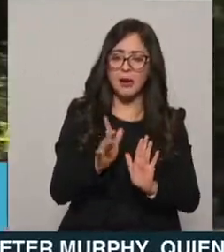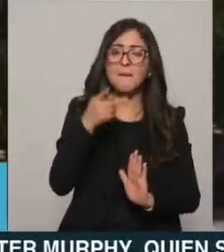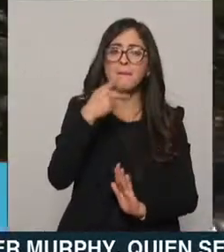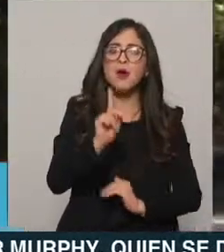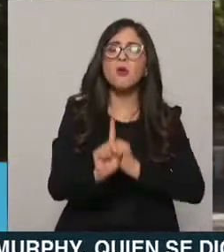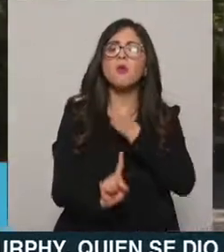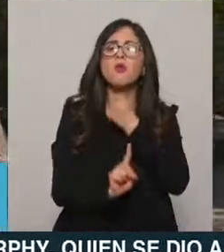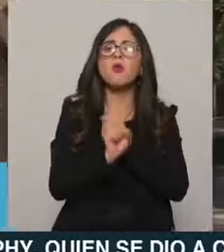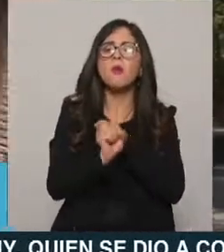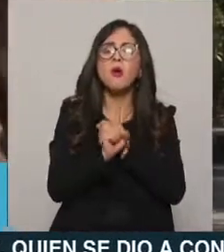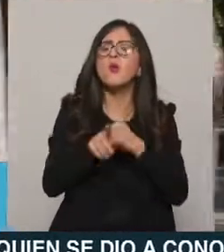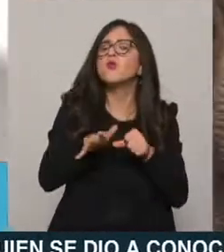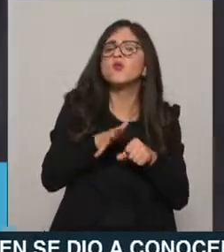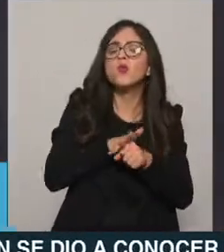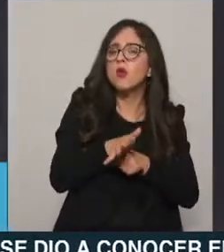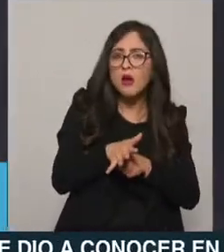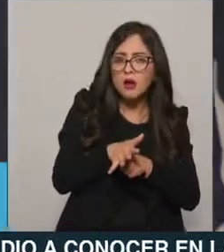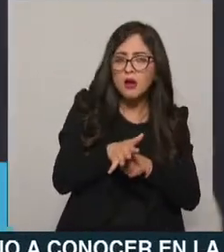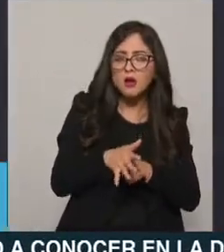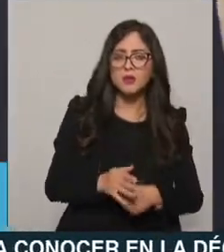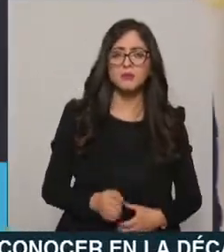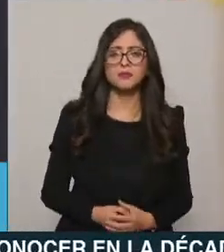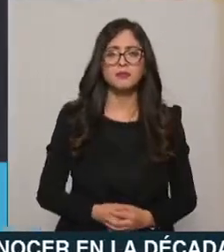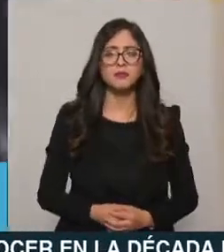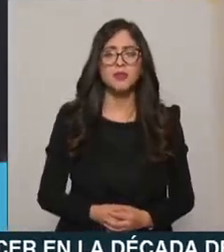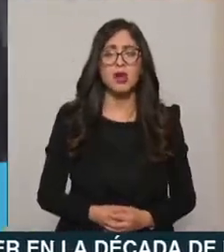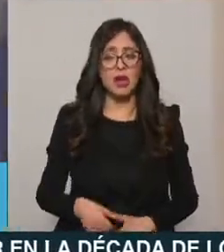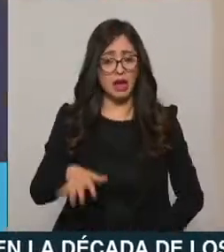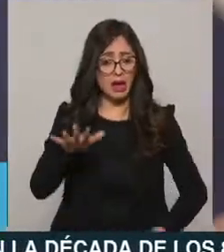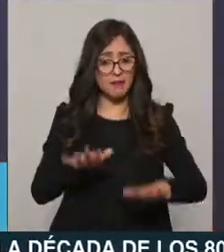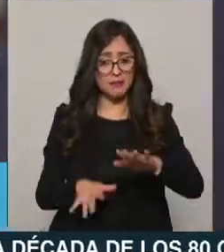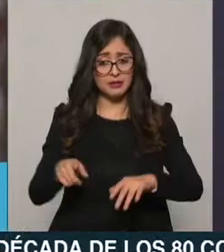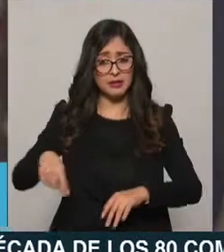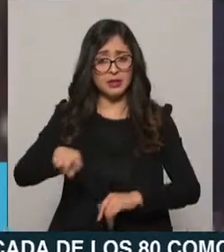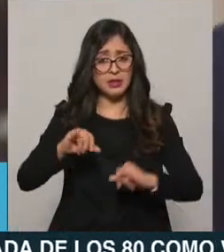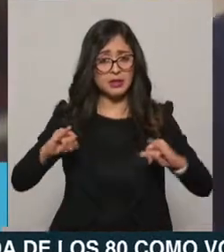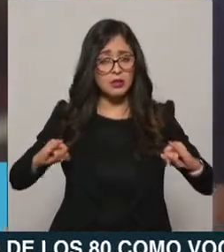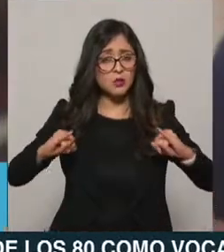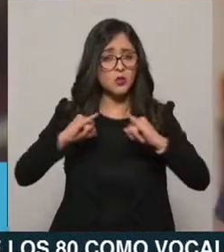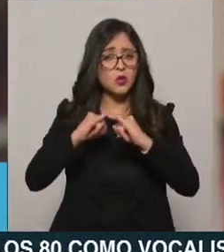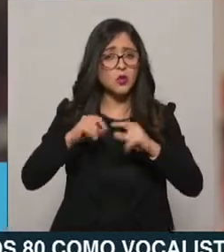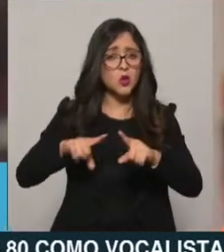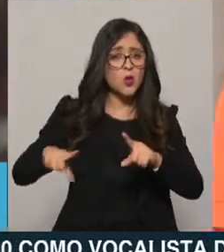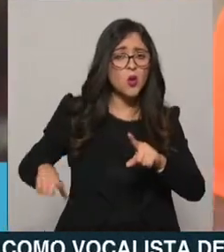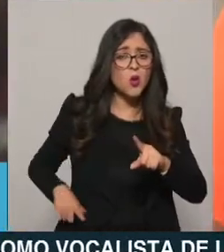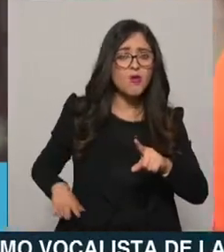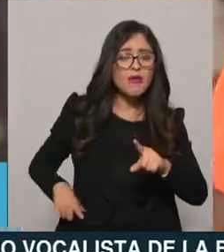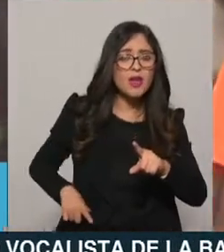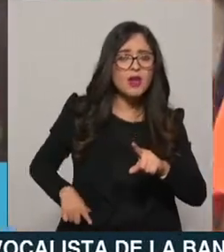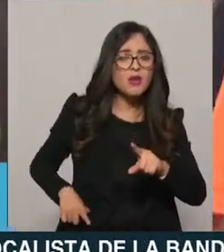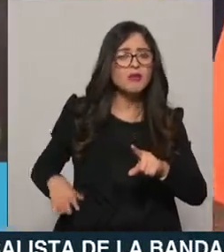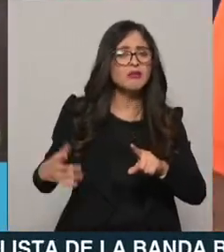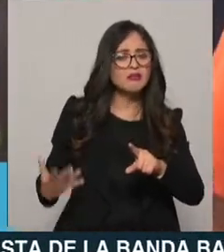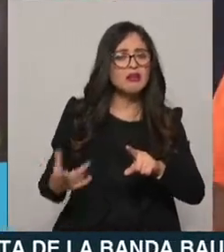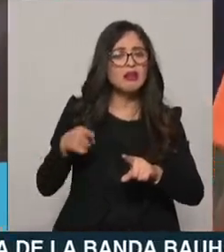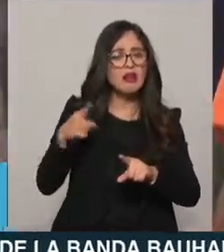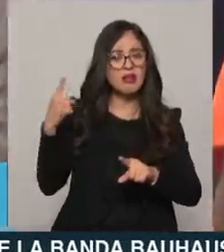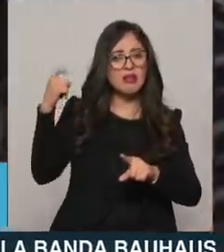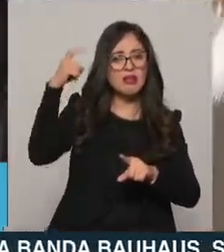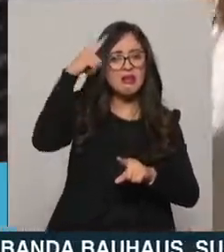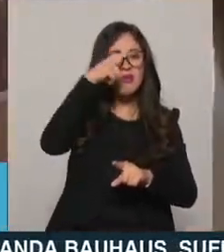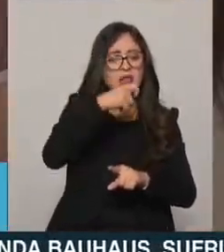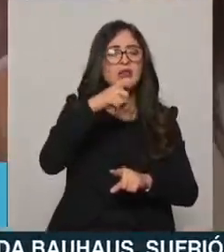en que a veces a las instituciones de gobierno les cuesta mucho